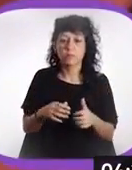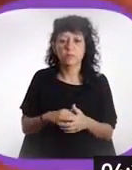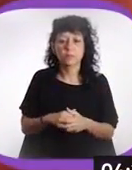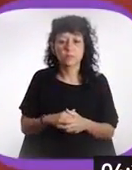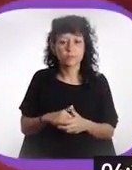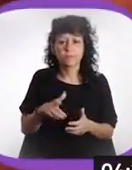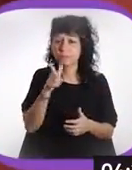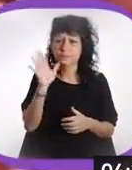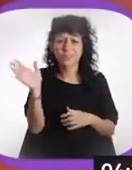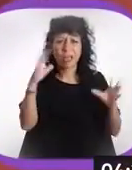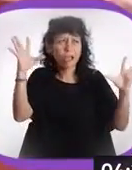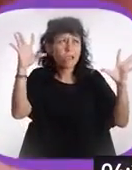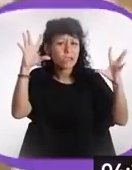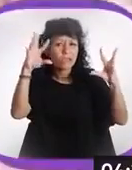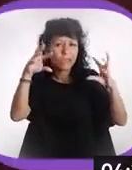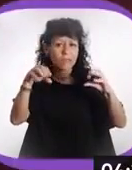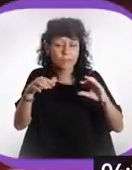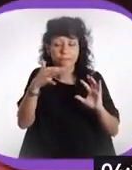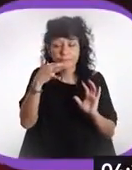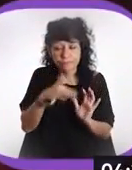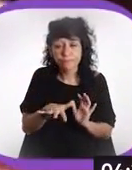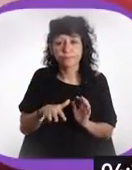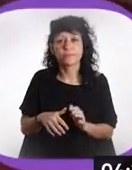Todo se desintegrará. Entendido.